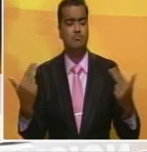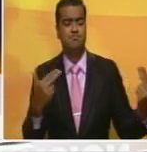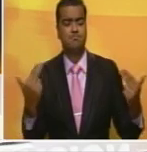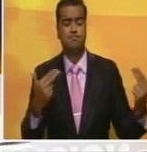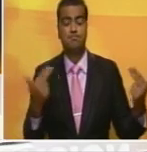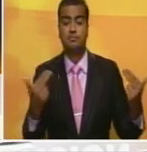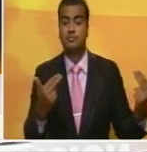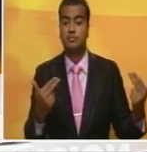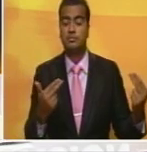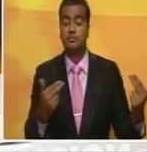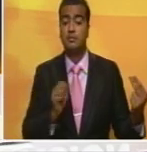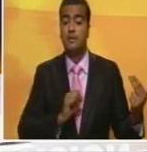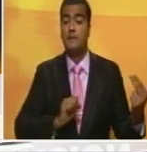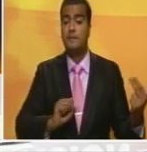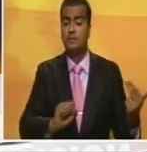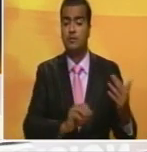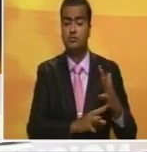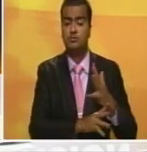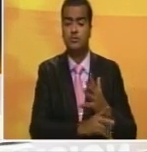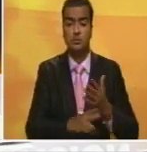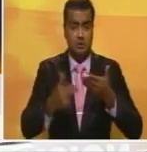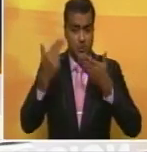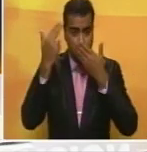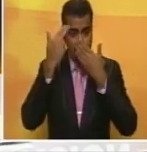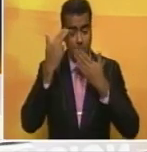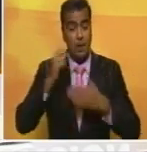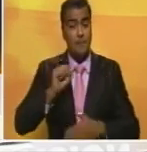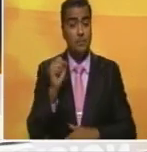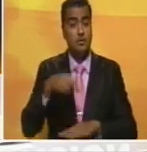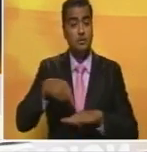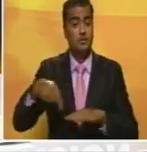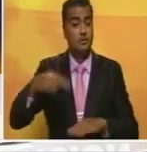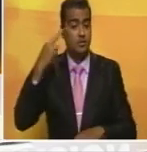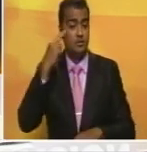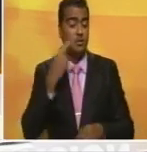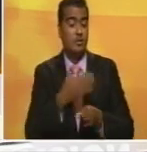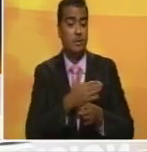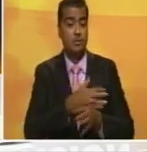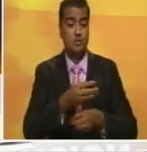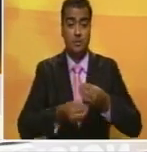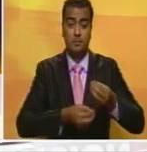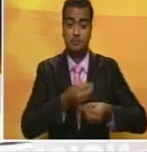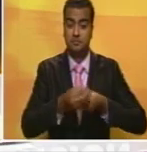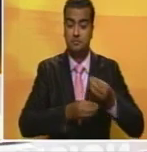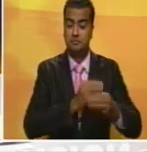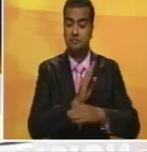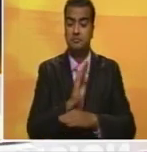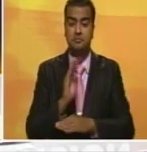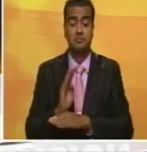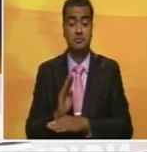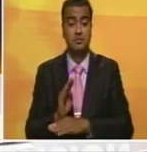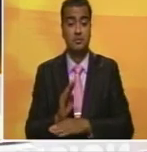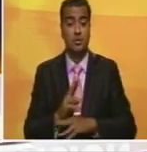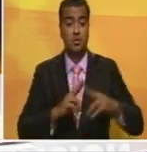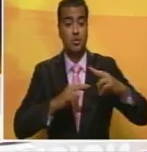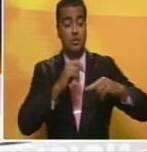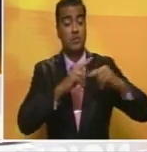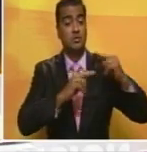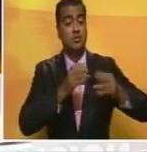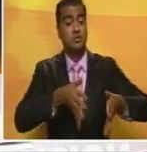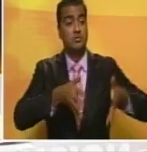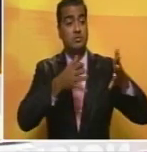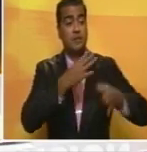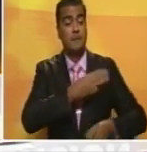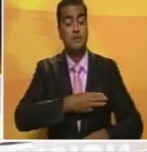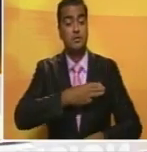con la Comisión Antiextorsión y Secuestro de la Policía Nacional Bolivariana tras la instalación de un operativo de seguridad en uno de los edificios de la Gran